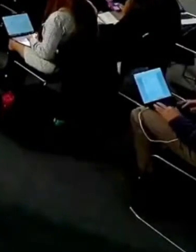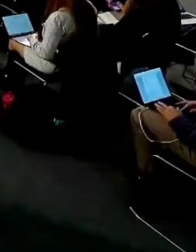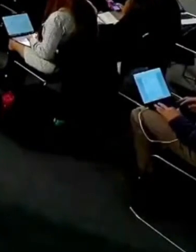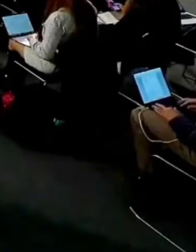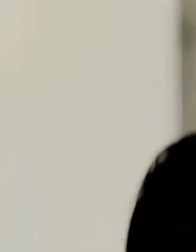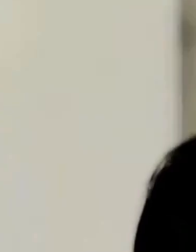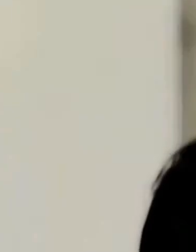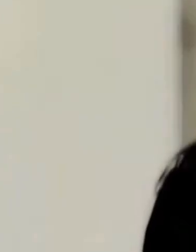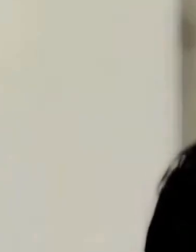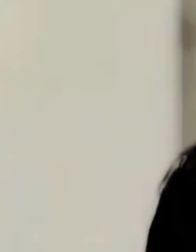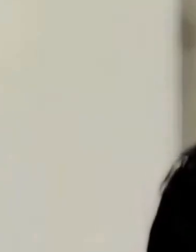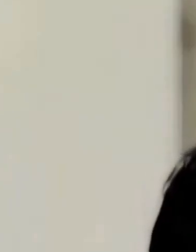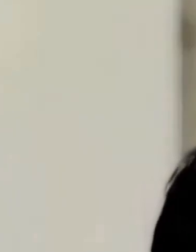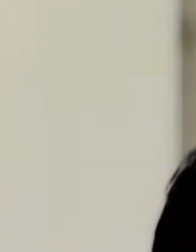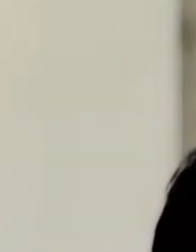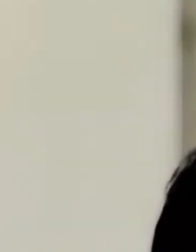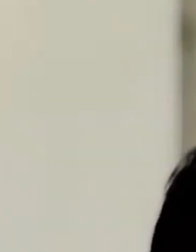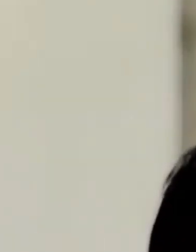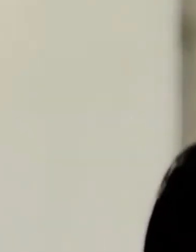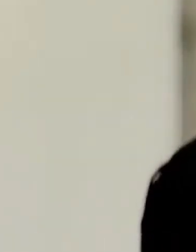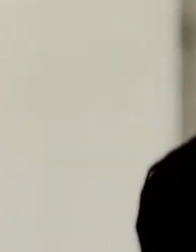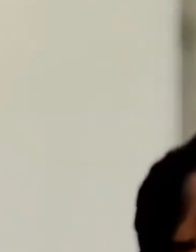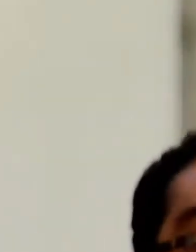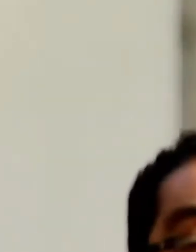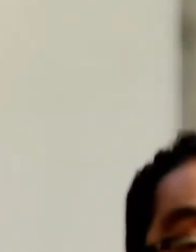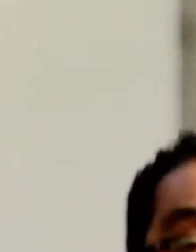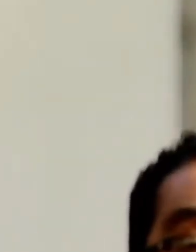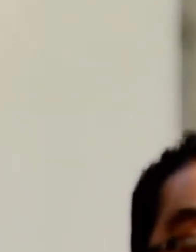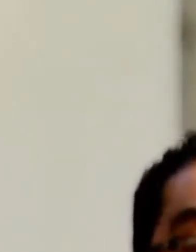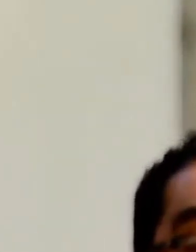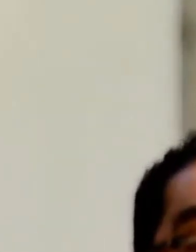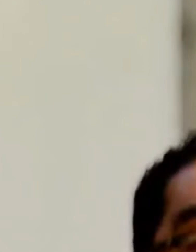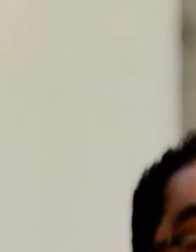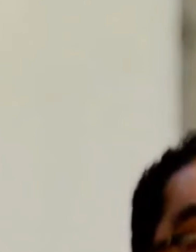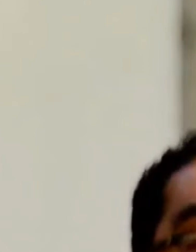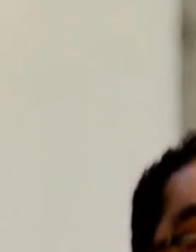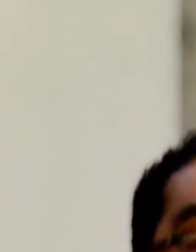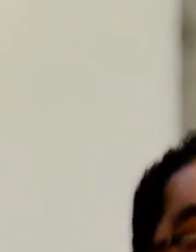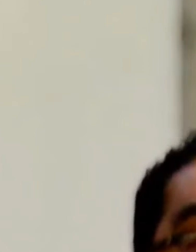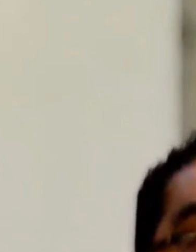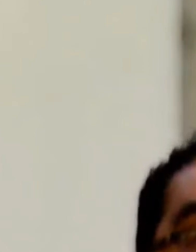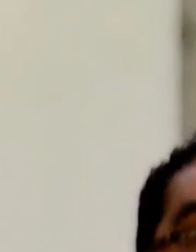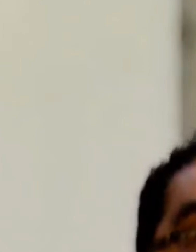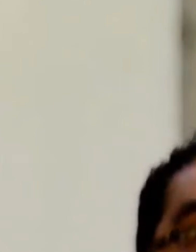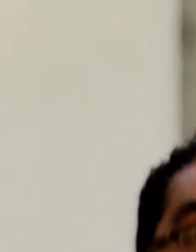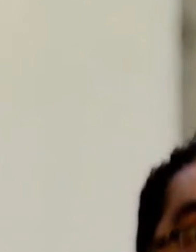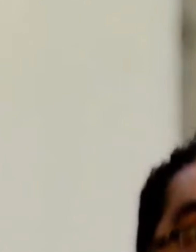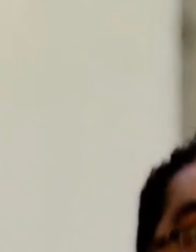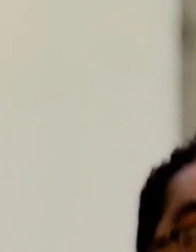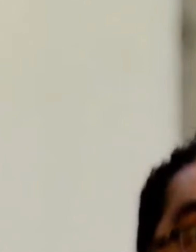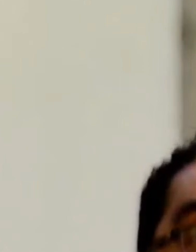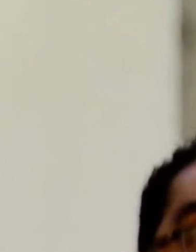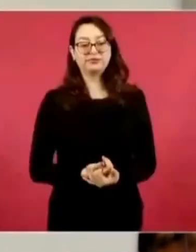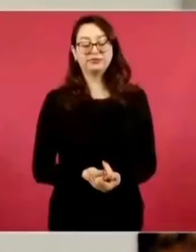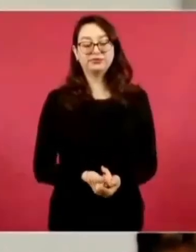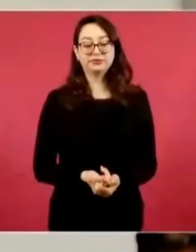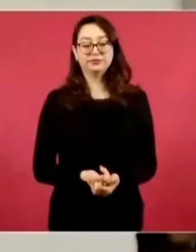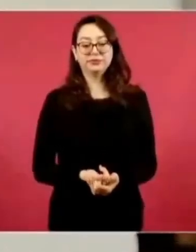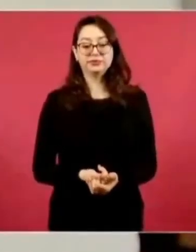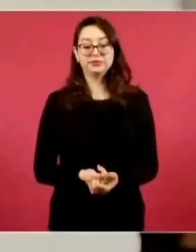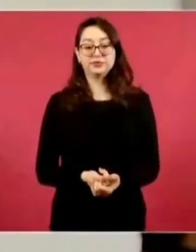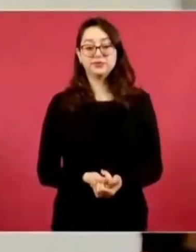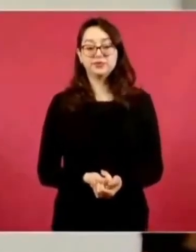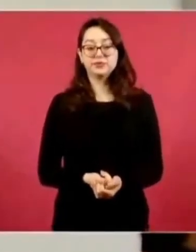El día de mi atentado, cuando me bajaron de la ambulancia, un policía municipal de